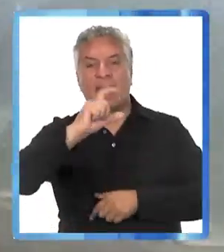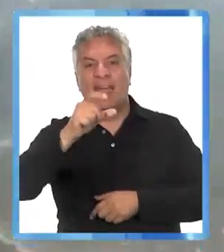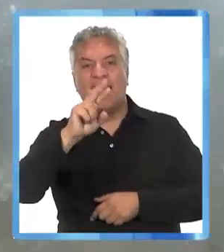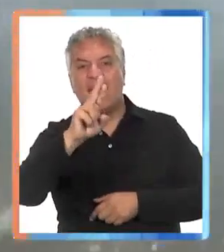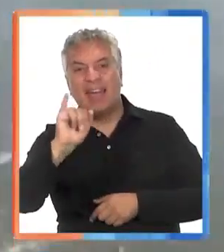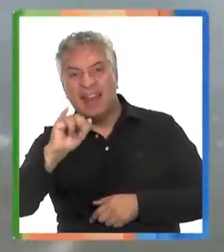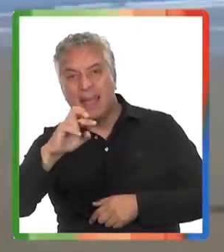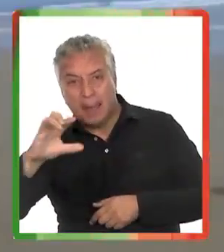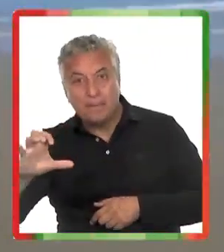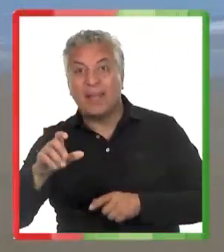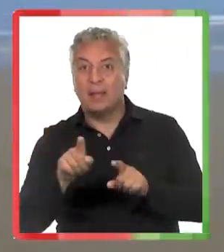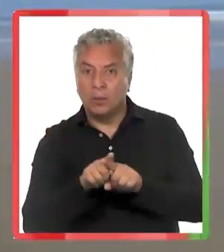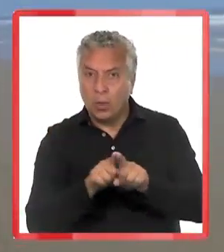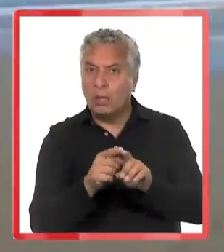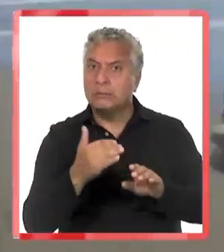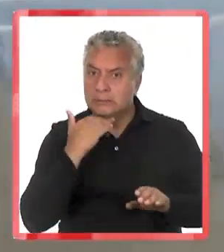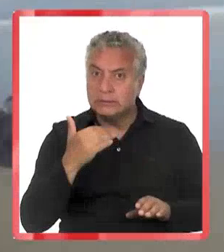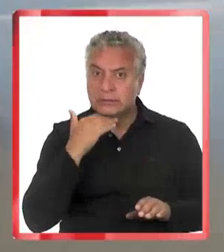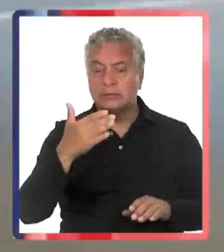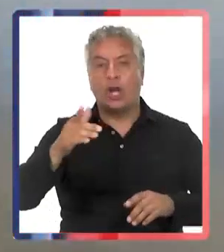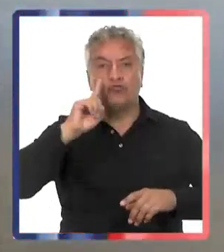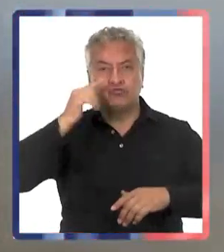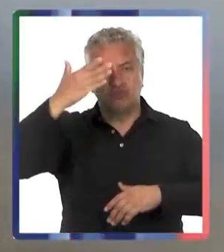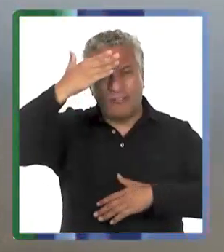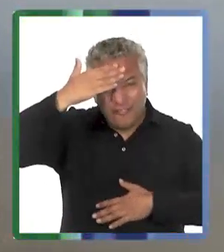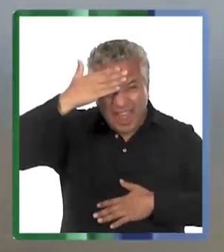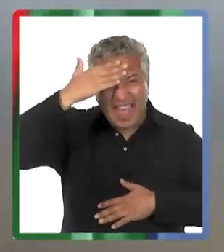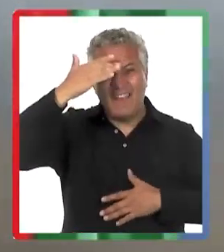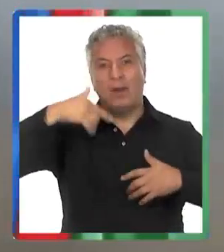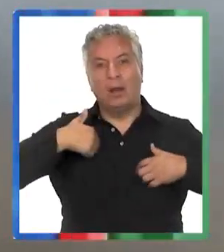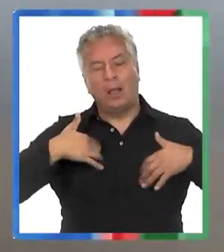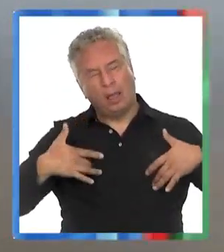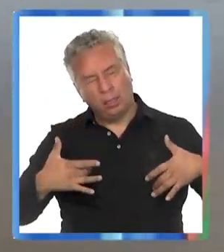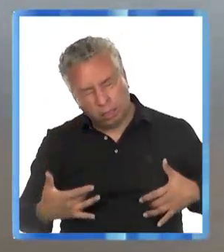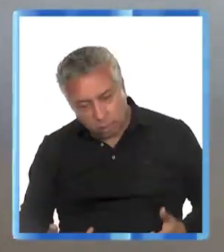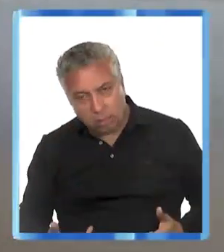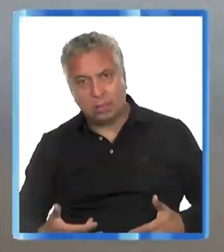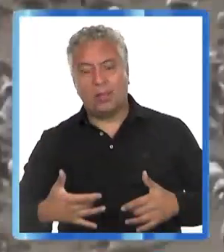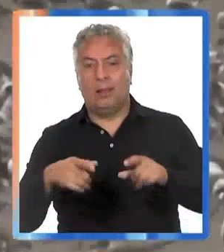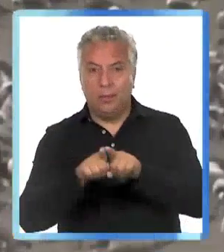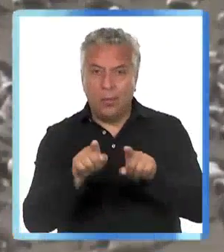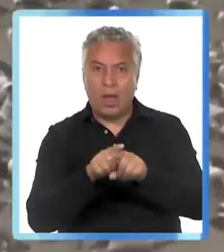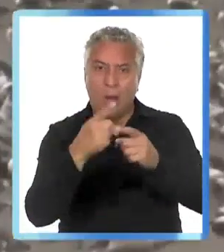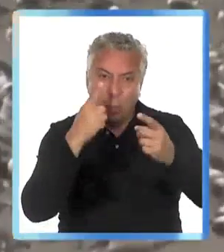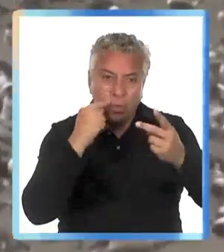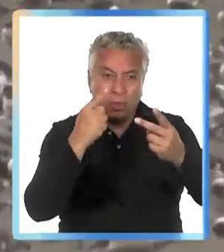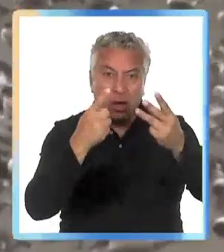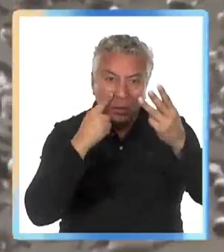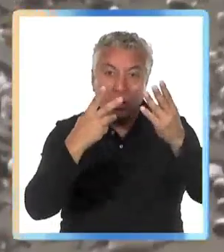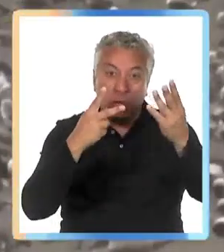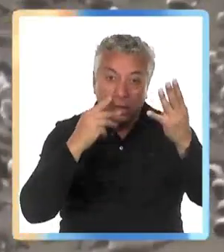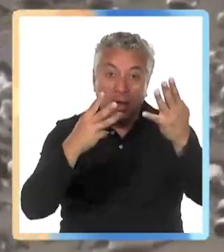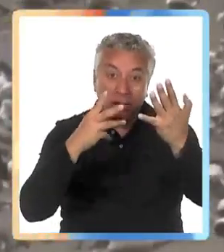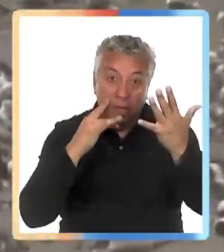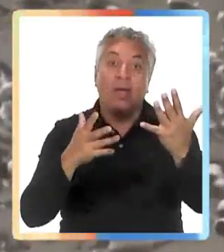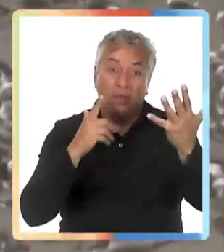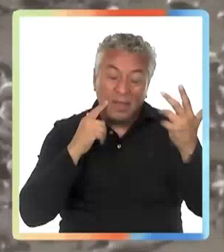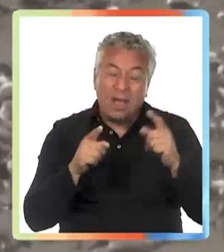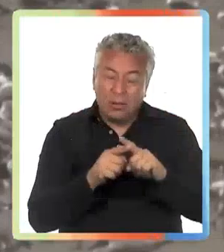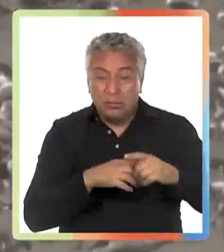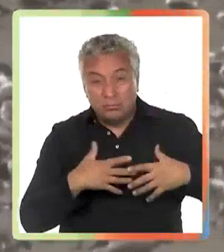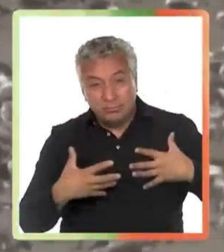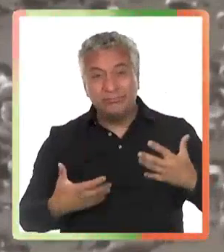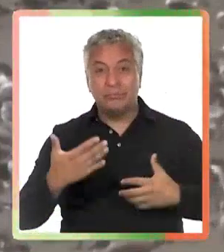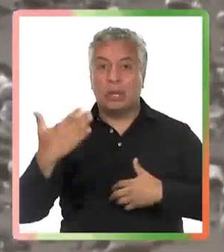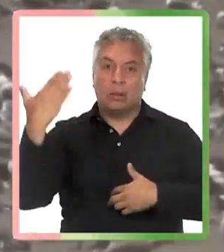la influenza, la gripe, es un cuadro que no es menor, es un cuadro de fiebre, de caimiento, que uno lo deja varios días fuera de